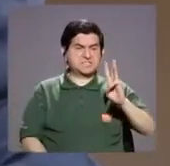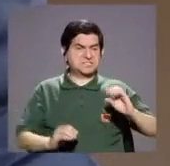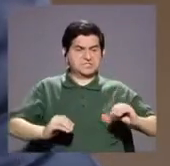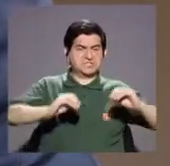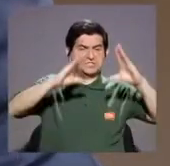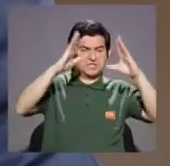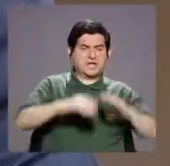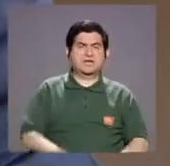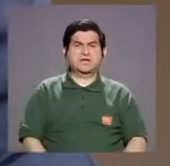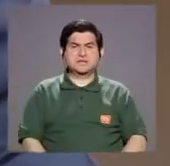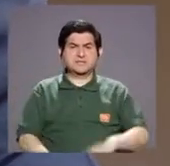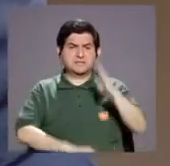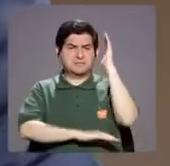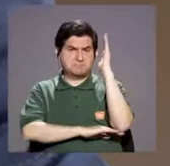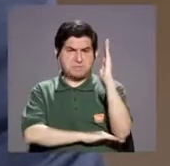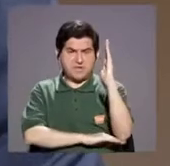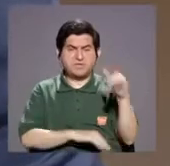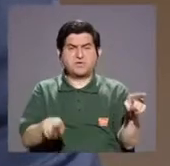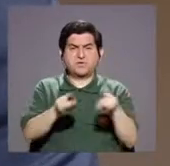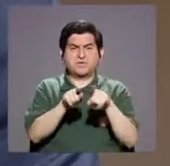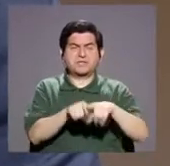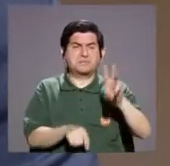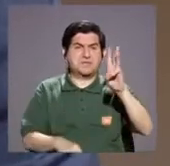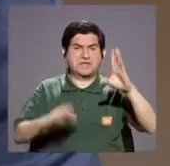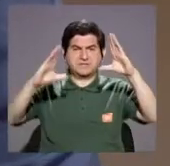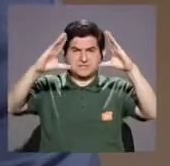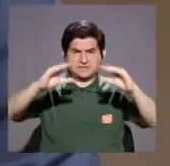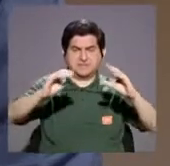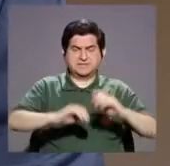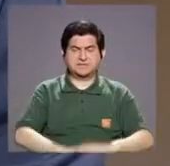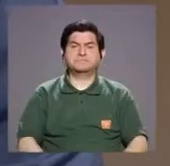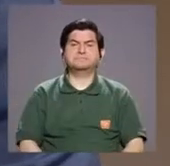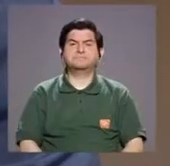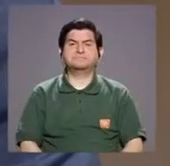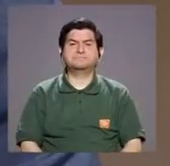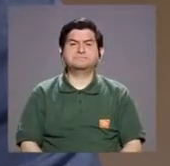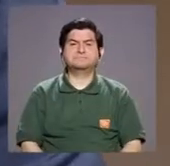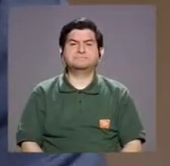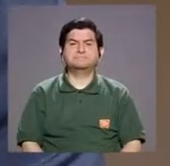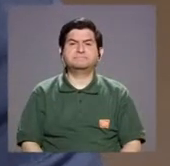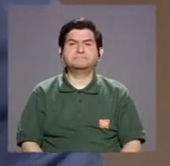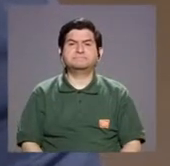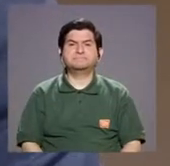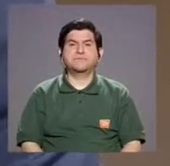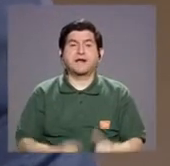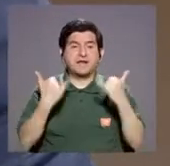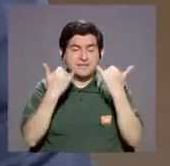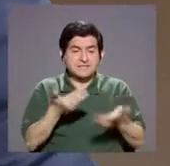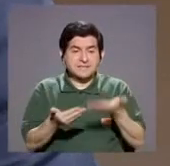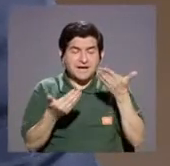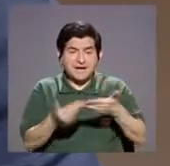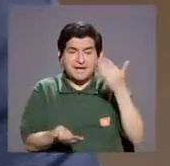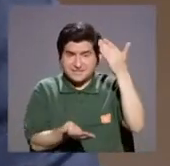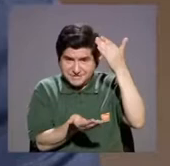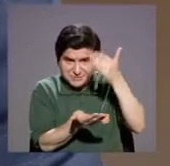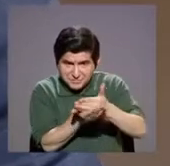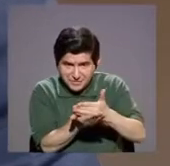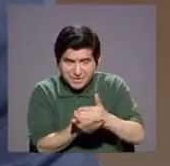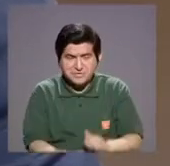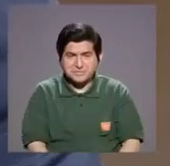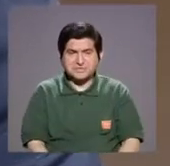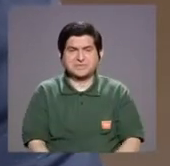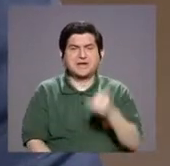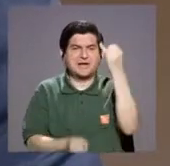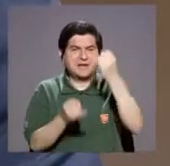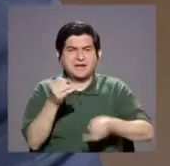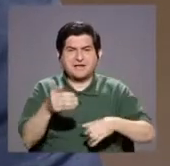a las 12 mediodía y también a las 6 de la tarde así que como veo y bueno ya casi que viene el corte le terminó la